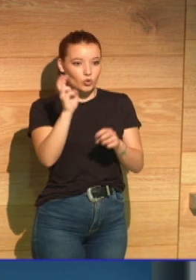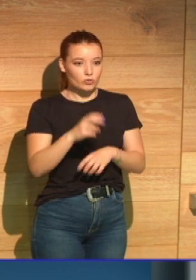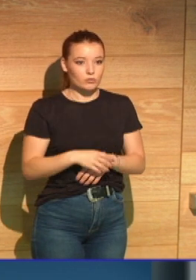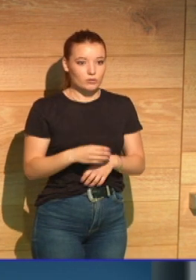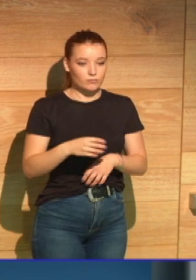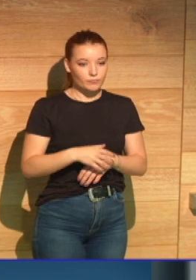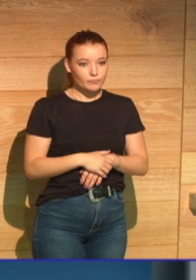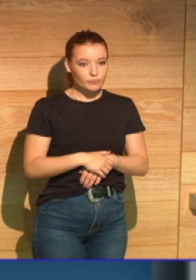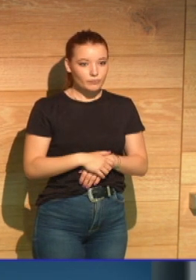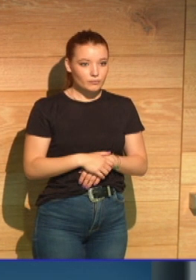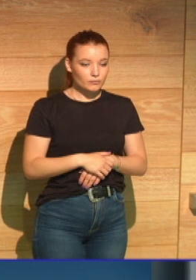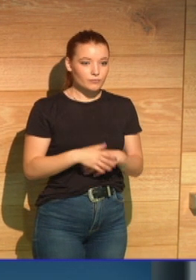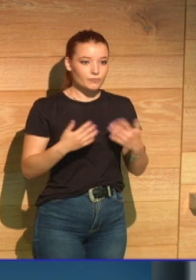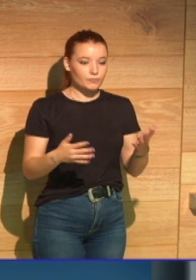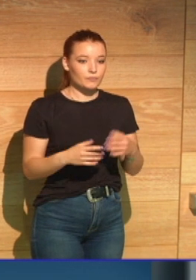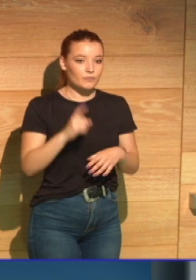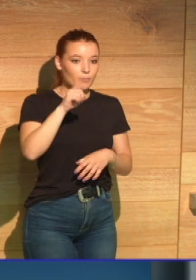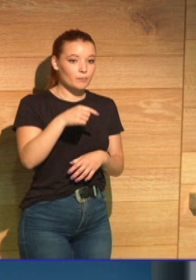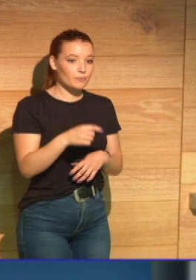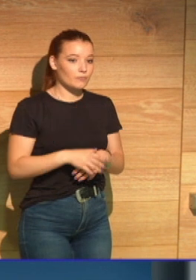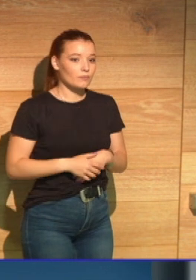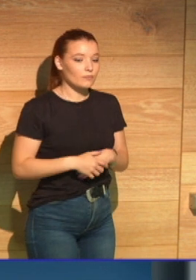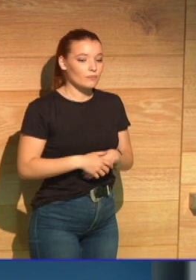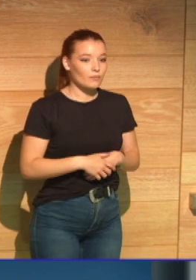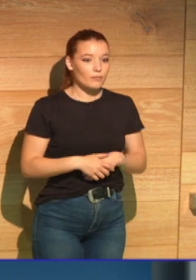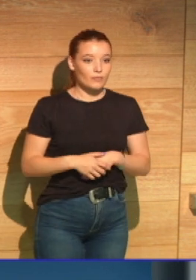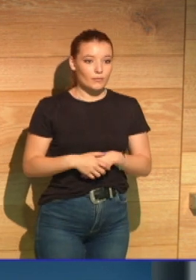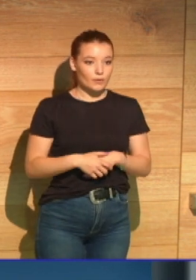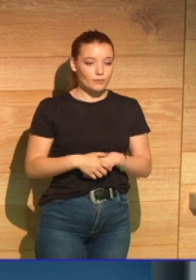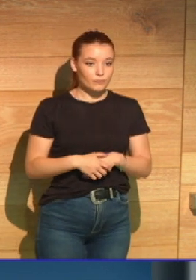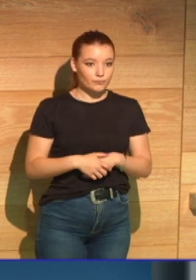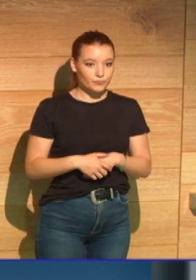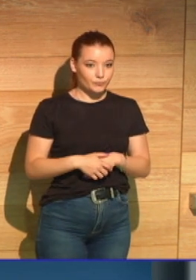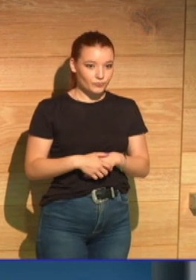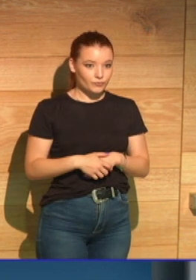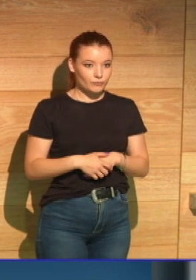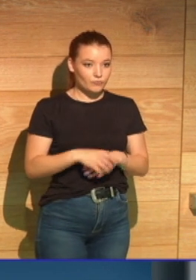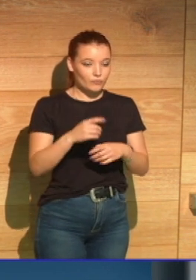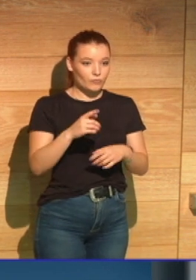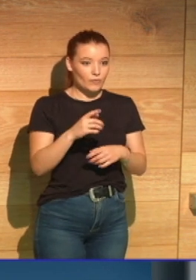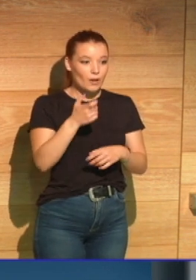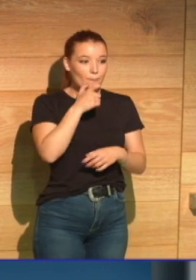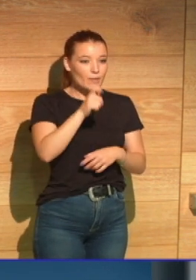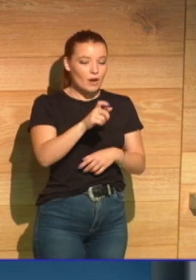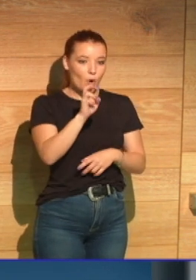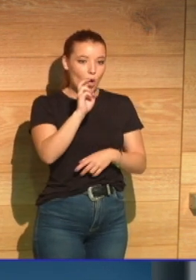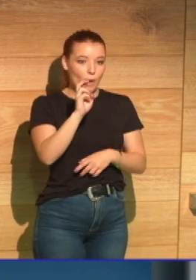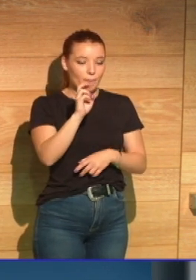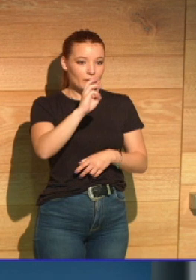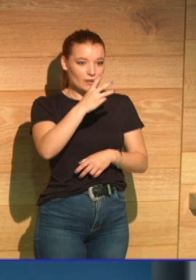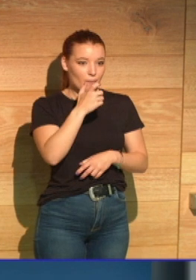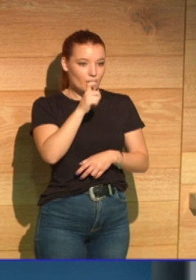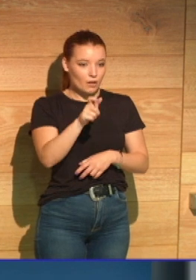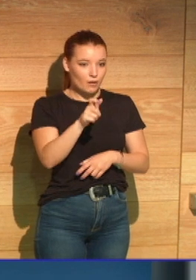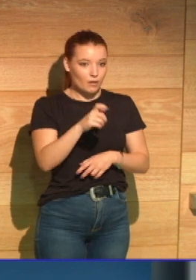significa? Y bueno, mencionándoles una bibliografía que les quiero dejar en la pantalla, quisiera hablarles de la siguiente palabra y quisiera recordar que esta coyuntura,